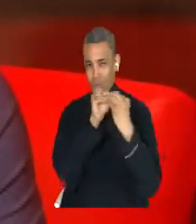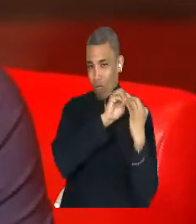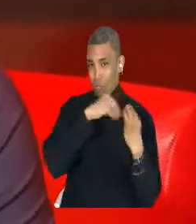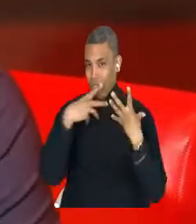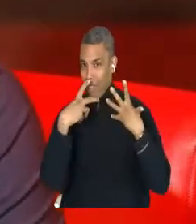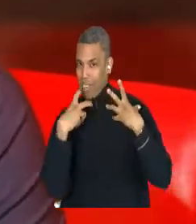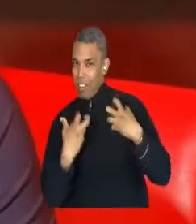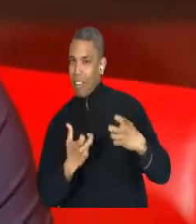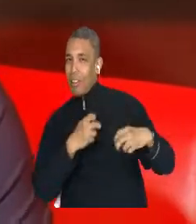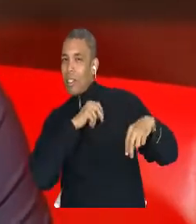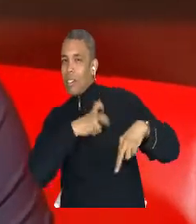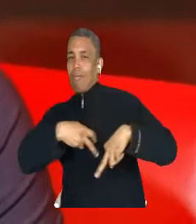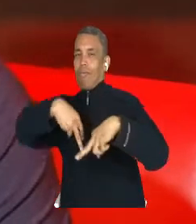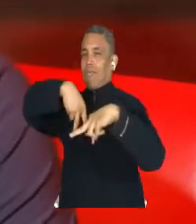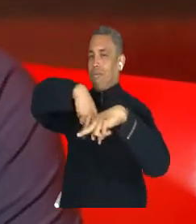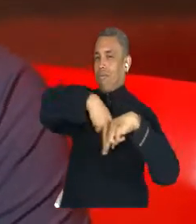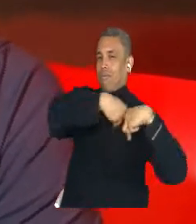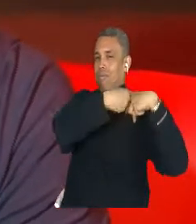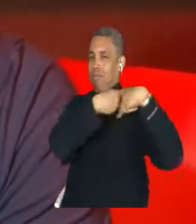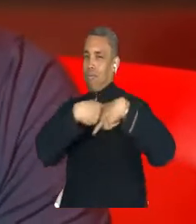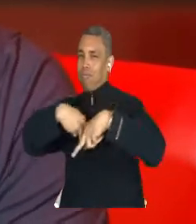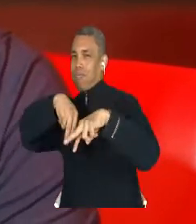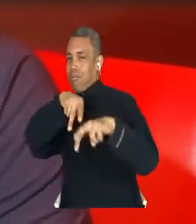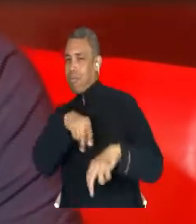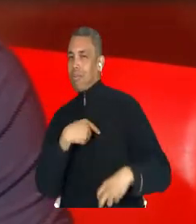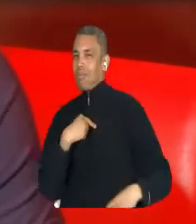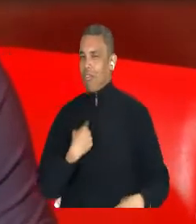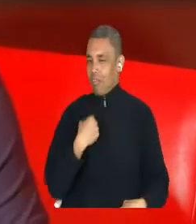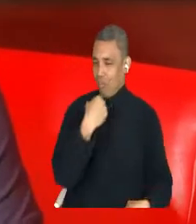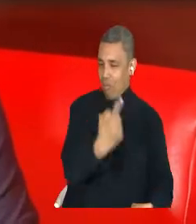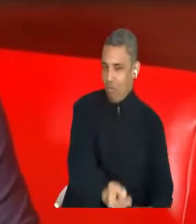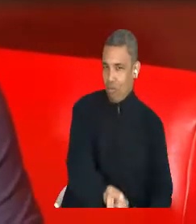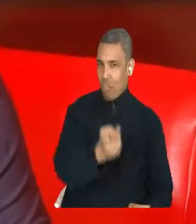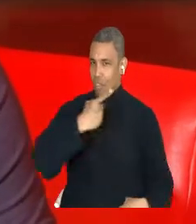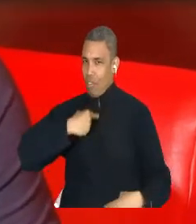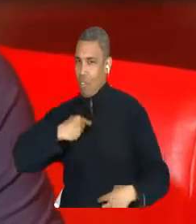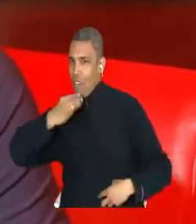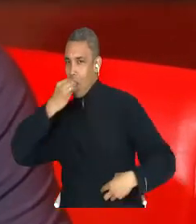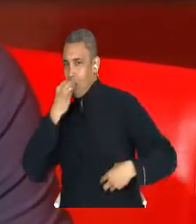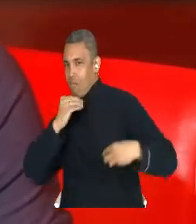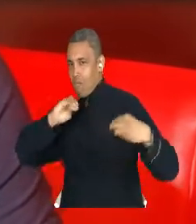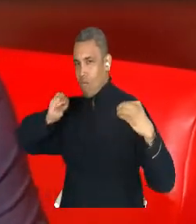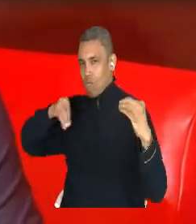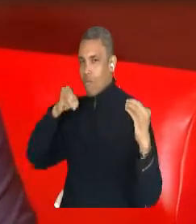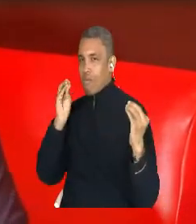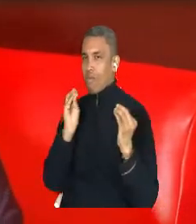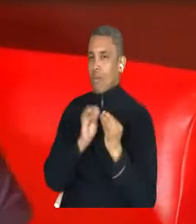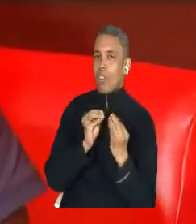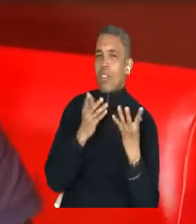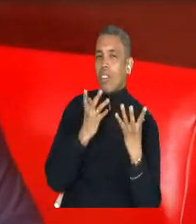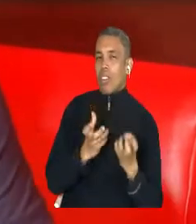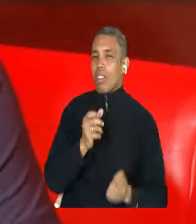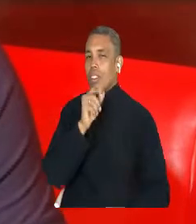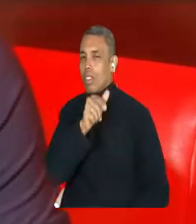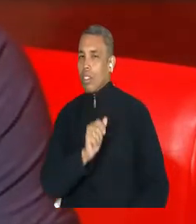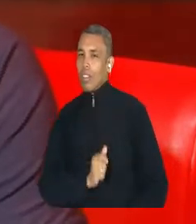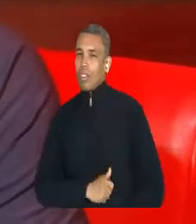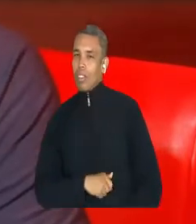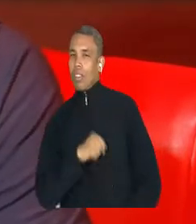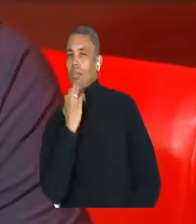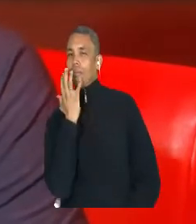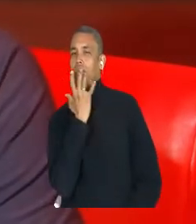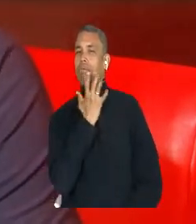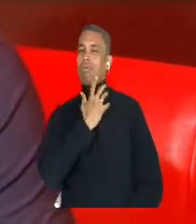contigo, contigo, mi amor. Déjame besarte, te lo pido. Ay, que me gusta mucho más de lo